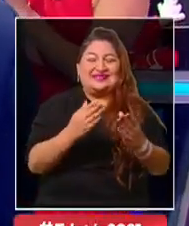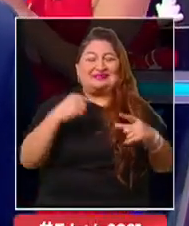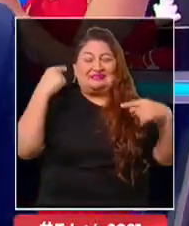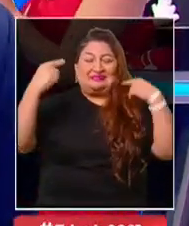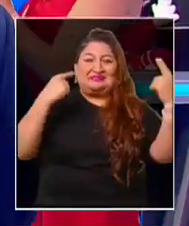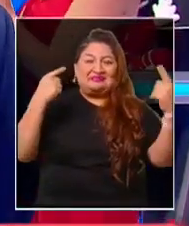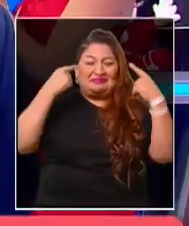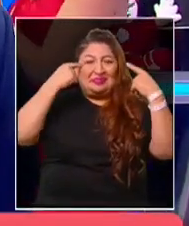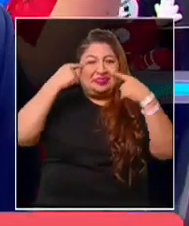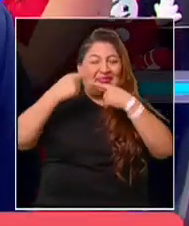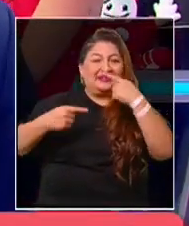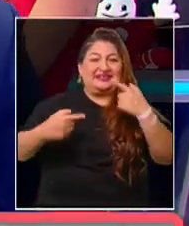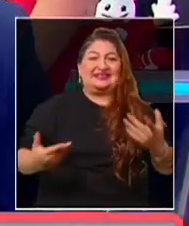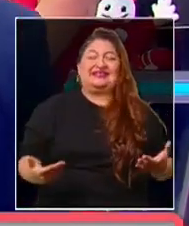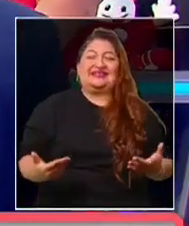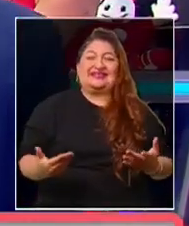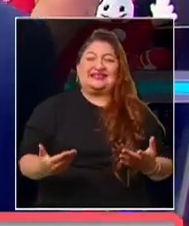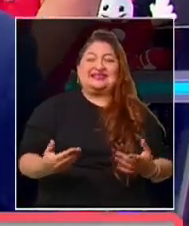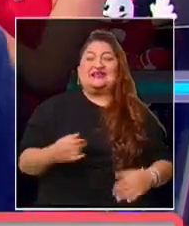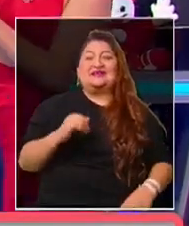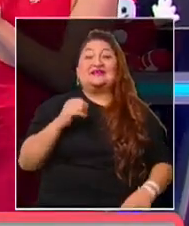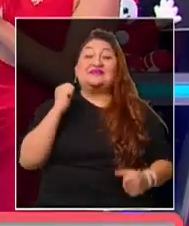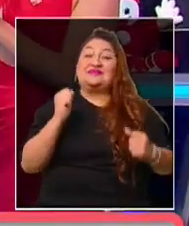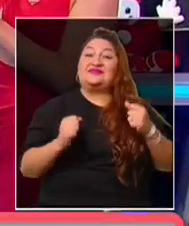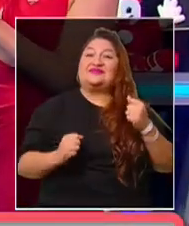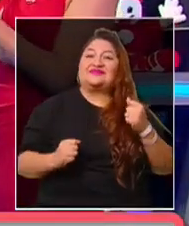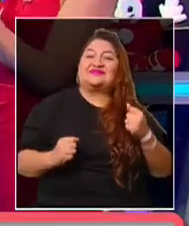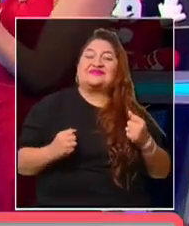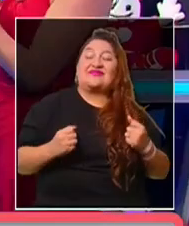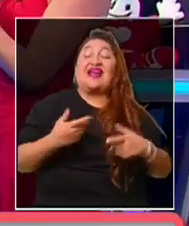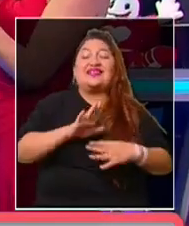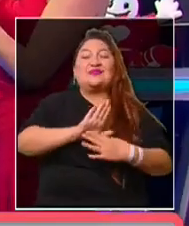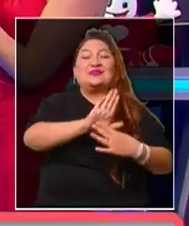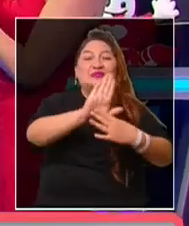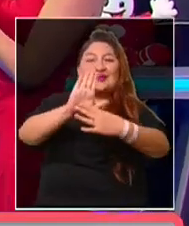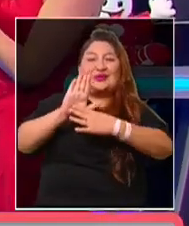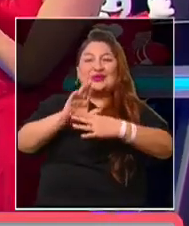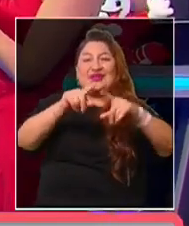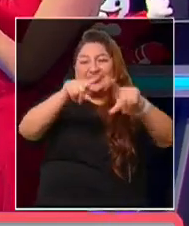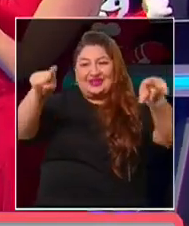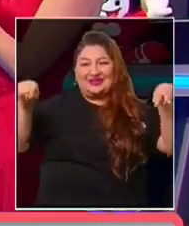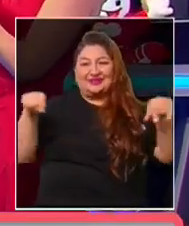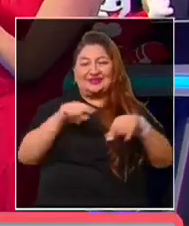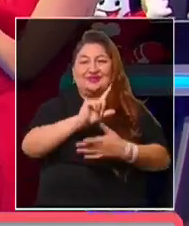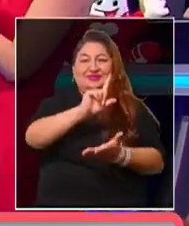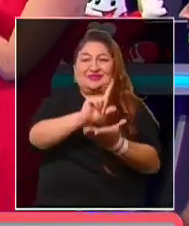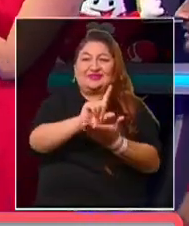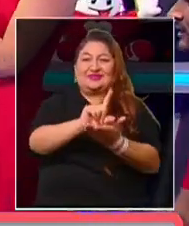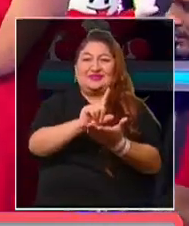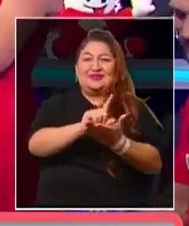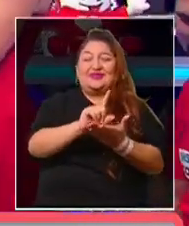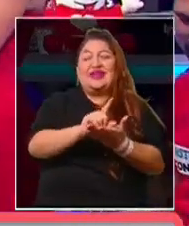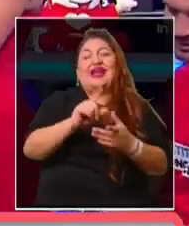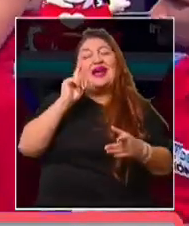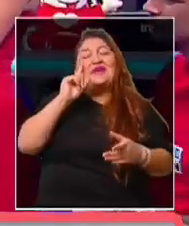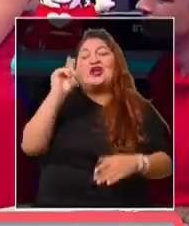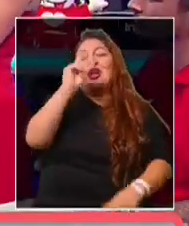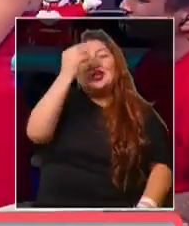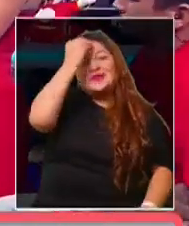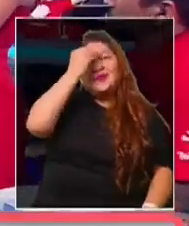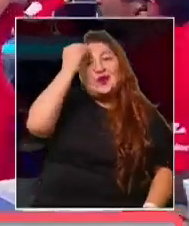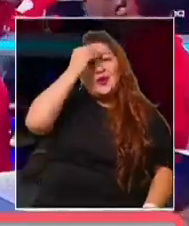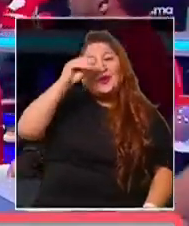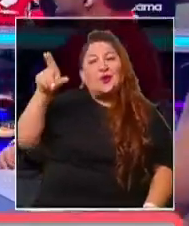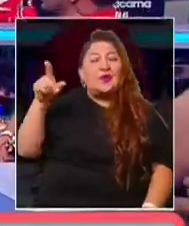No tienes loco. Allá, acá. Pero sí. Es que estamos mostrando el set. Oye, Ricardo, en todo caso no te preocupes porque Mario no se va a